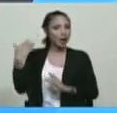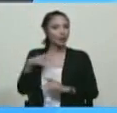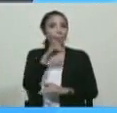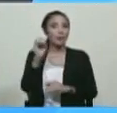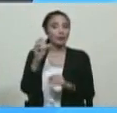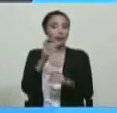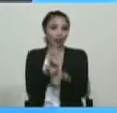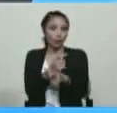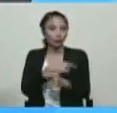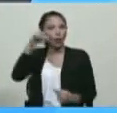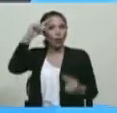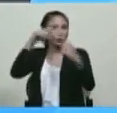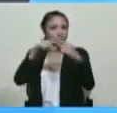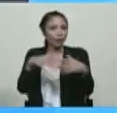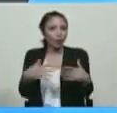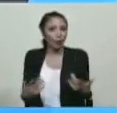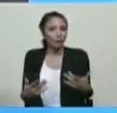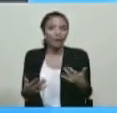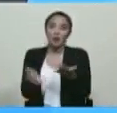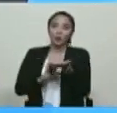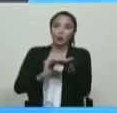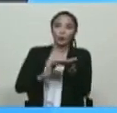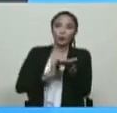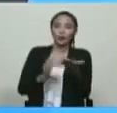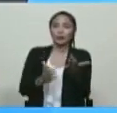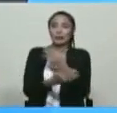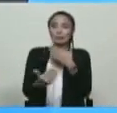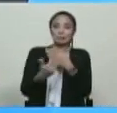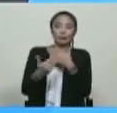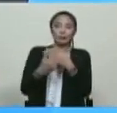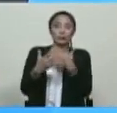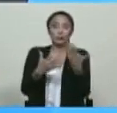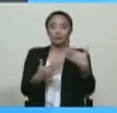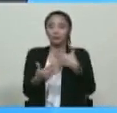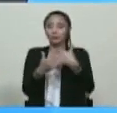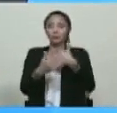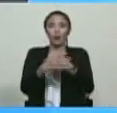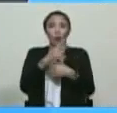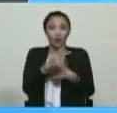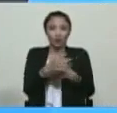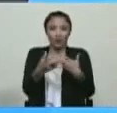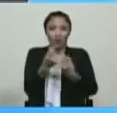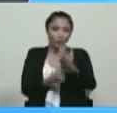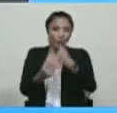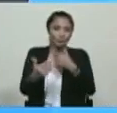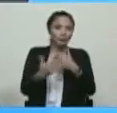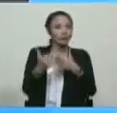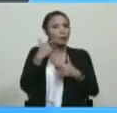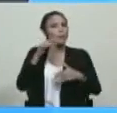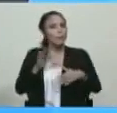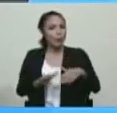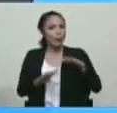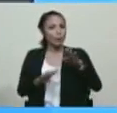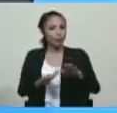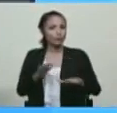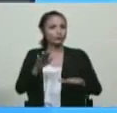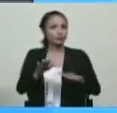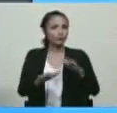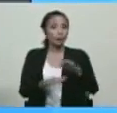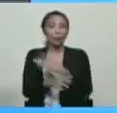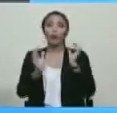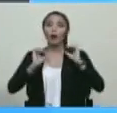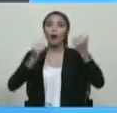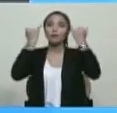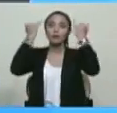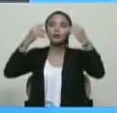un objetivo, derrotar la agresión económica contra Venezuela. Y ahí vamos, cabalgando, nació el